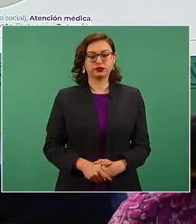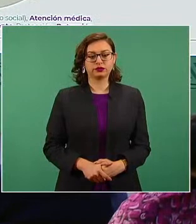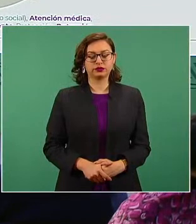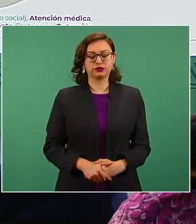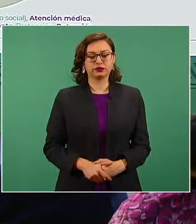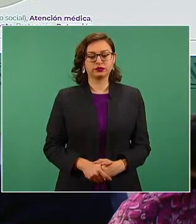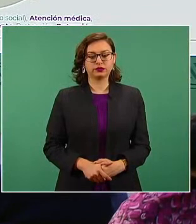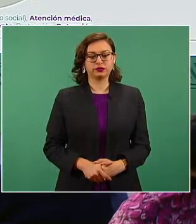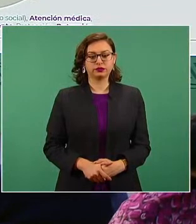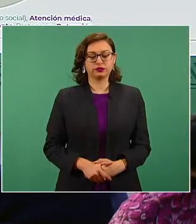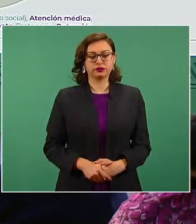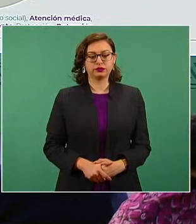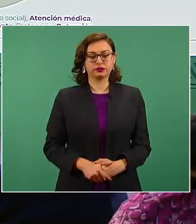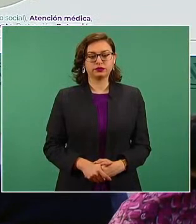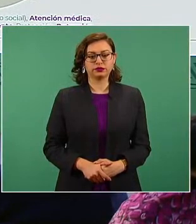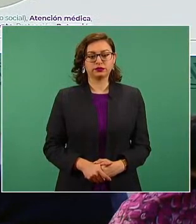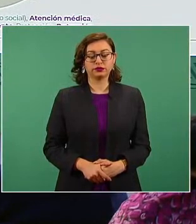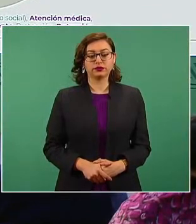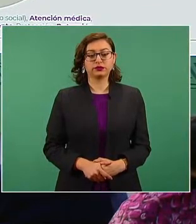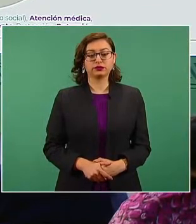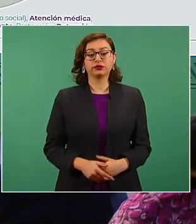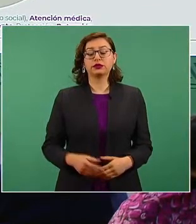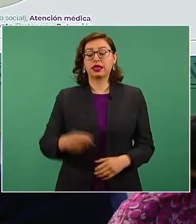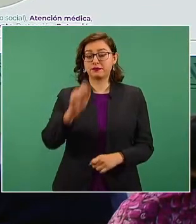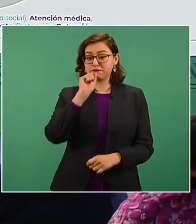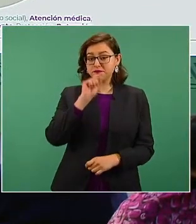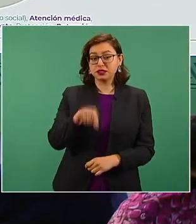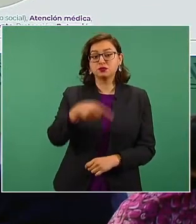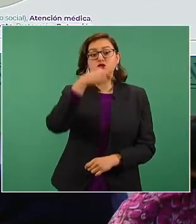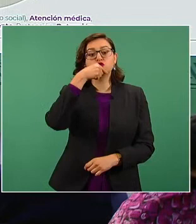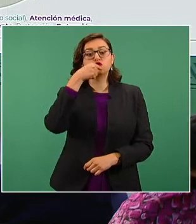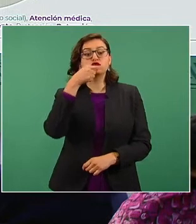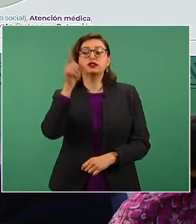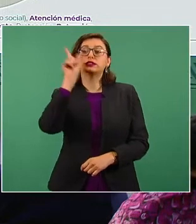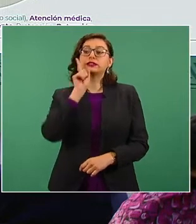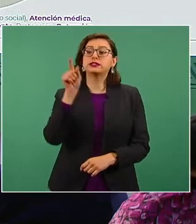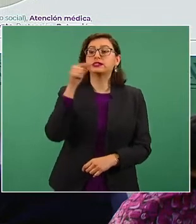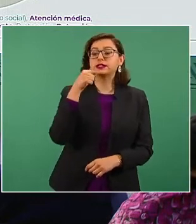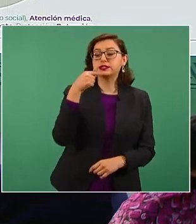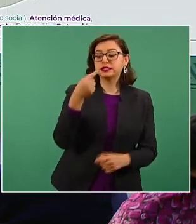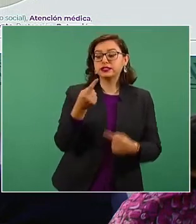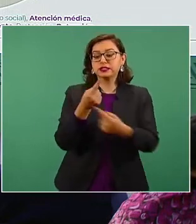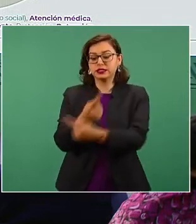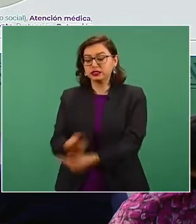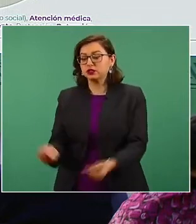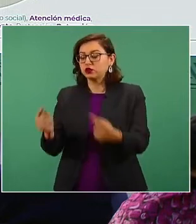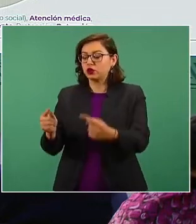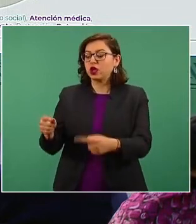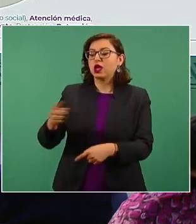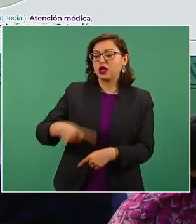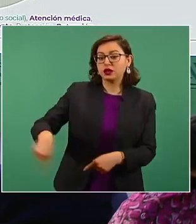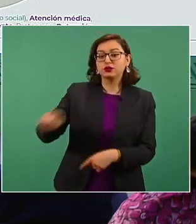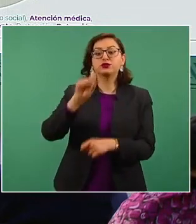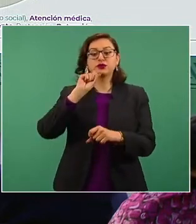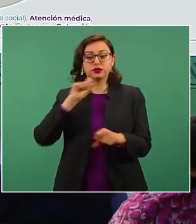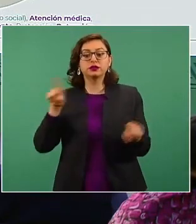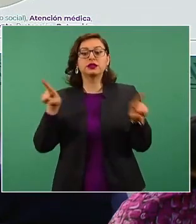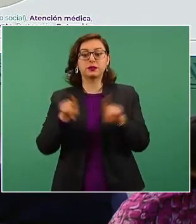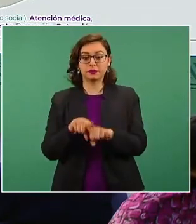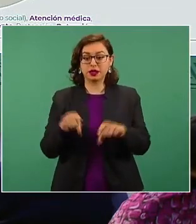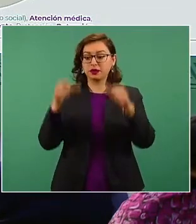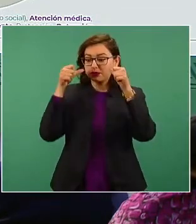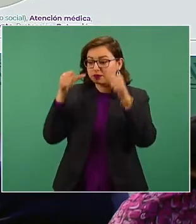otros servicios, se atiende a las y los niños para que puedan ser, digamos, pues sí, para que puedan ser